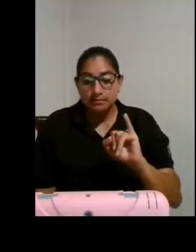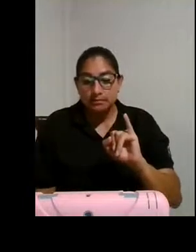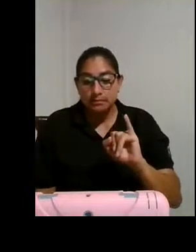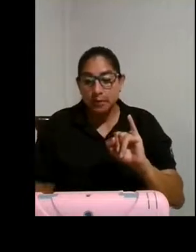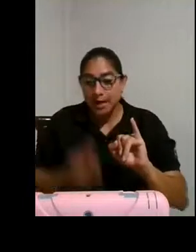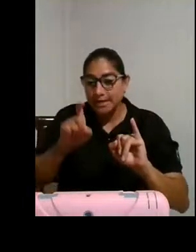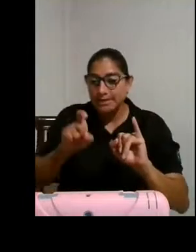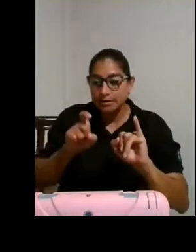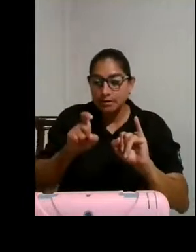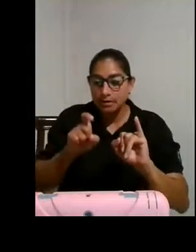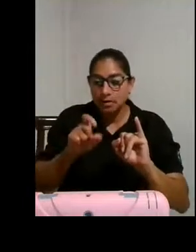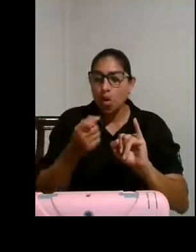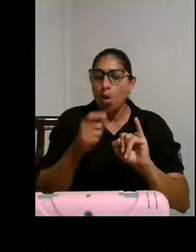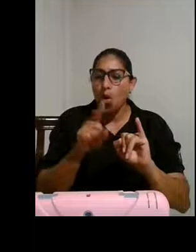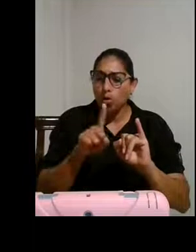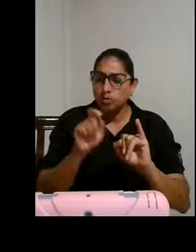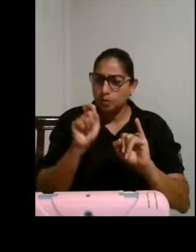la derecha nos da